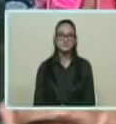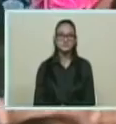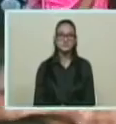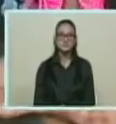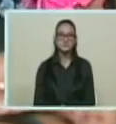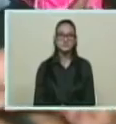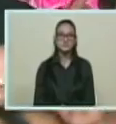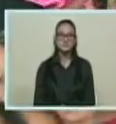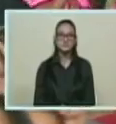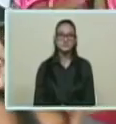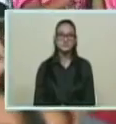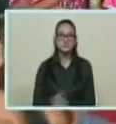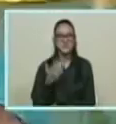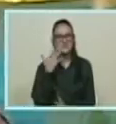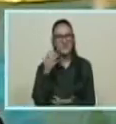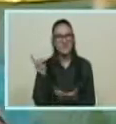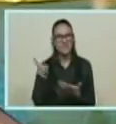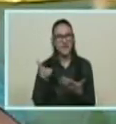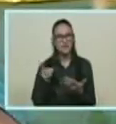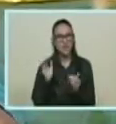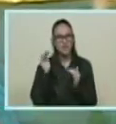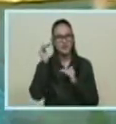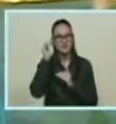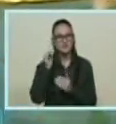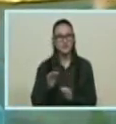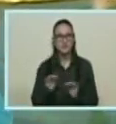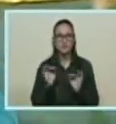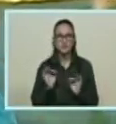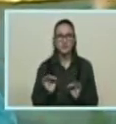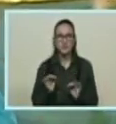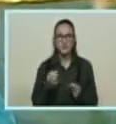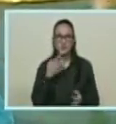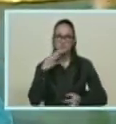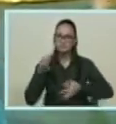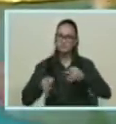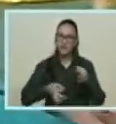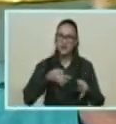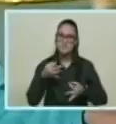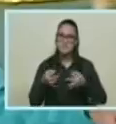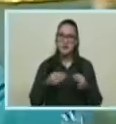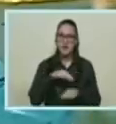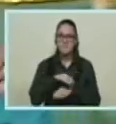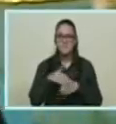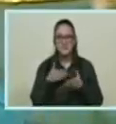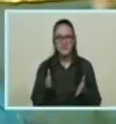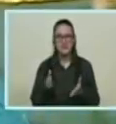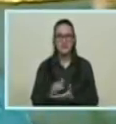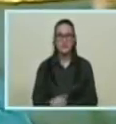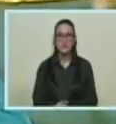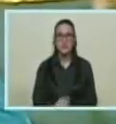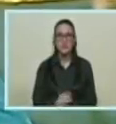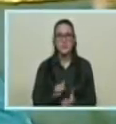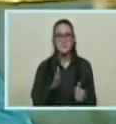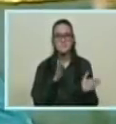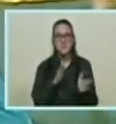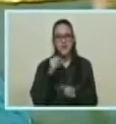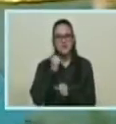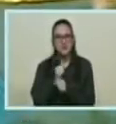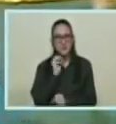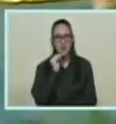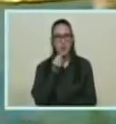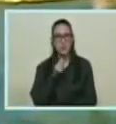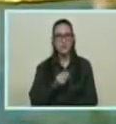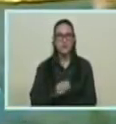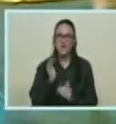Fíjense ustedes estos datos, atención. Seguramente los va a reiterar y explicar nuestro ministro. Plan Chamba Juvenil, atención